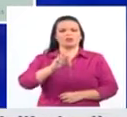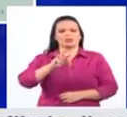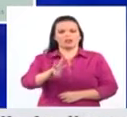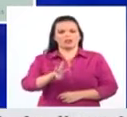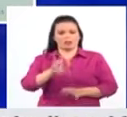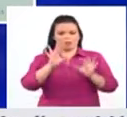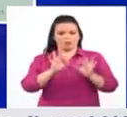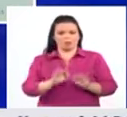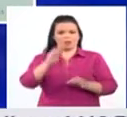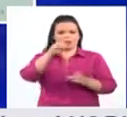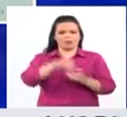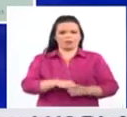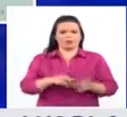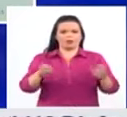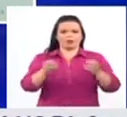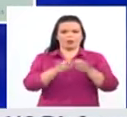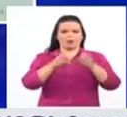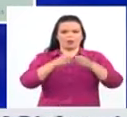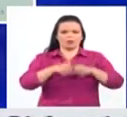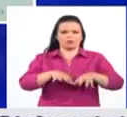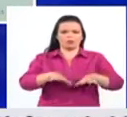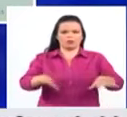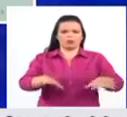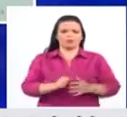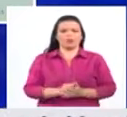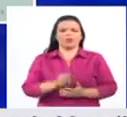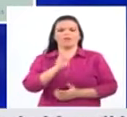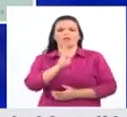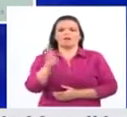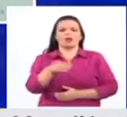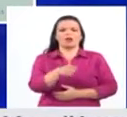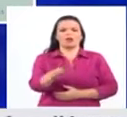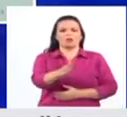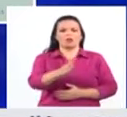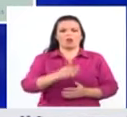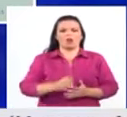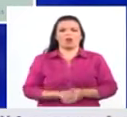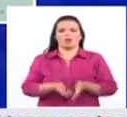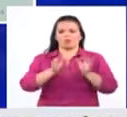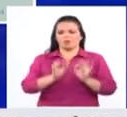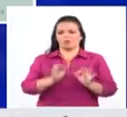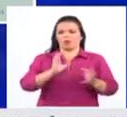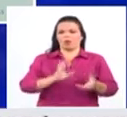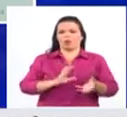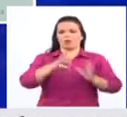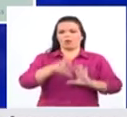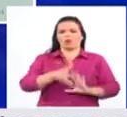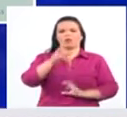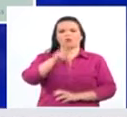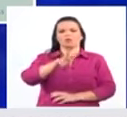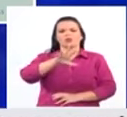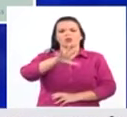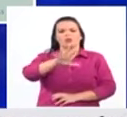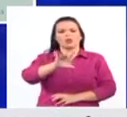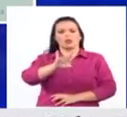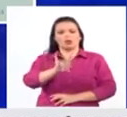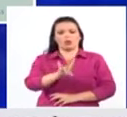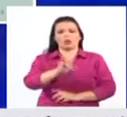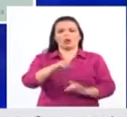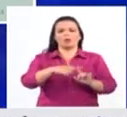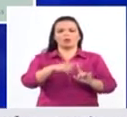autóctonos. Baracoa con una situación bien complicada, 259 casos positivos.